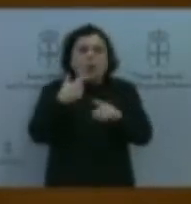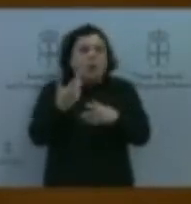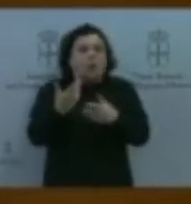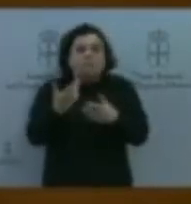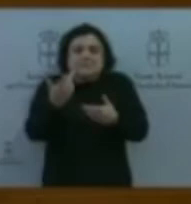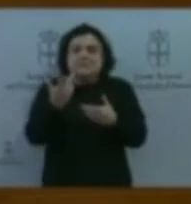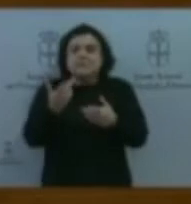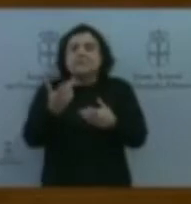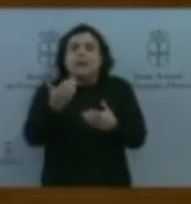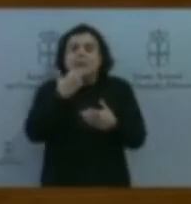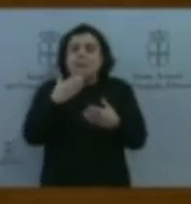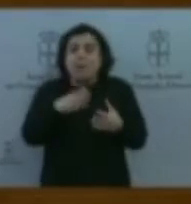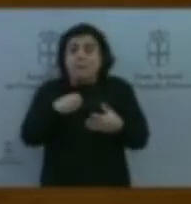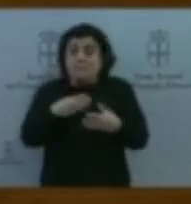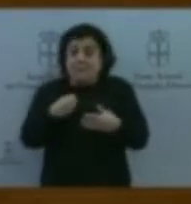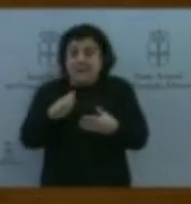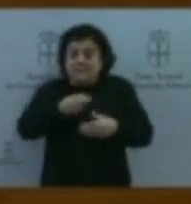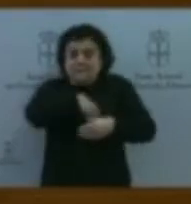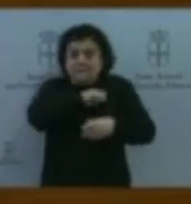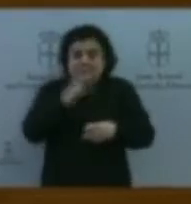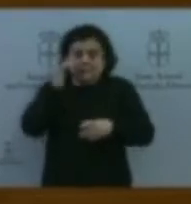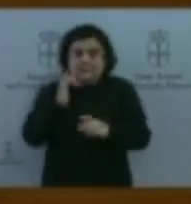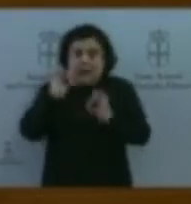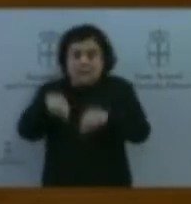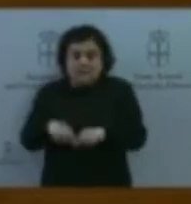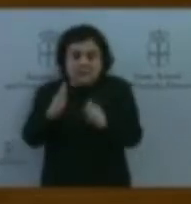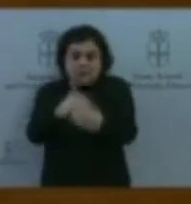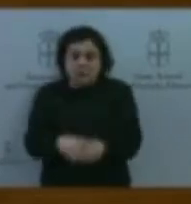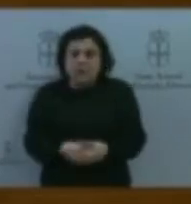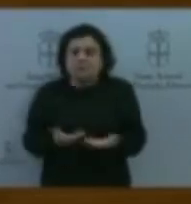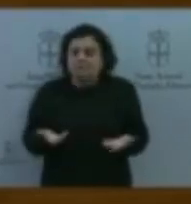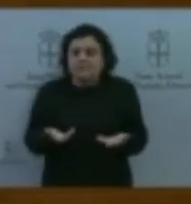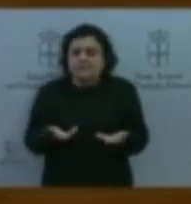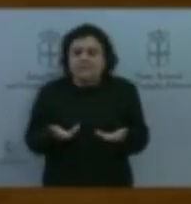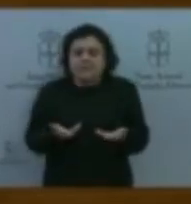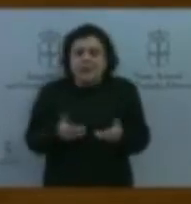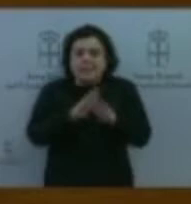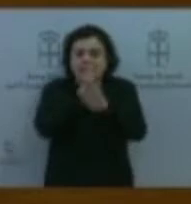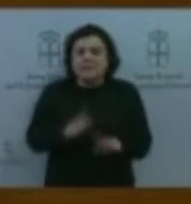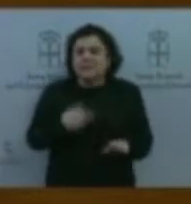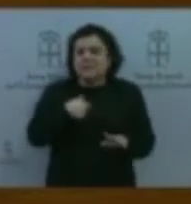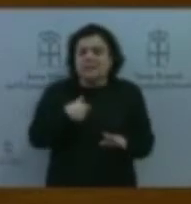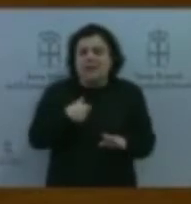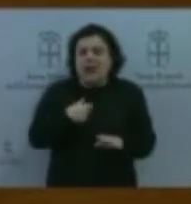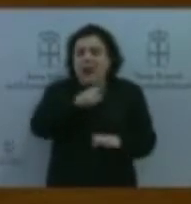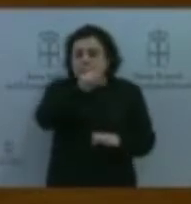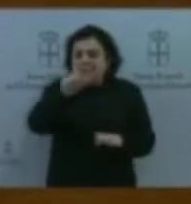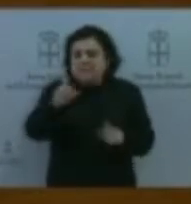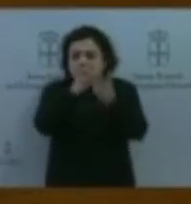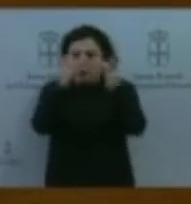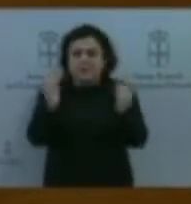atrás. Y esto es importante, ¿no? No se puede quedar nadie atrás, ni en las ciudades, ni en el medio rural. En materia de medio